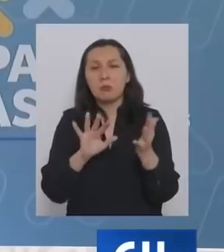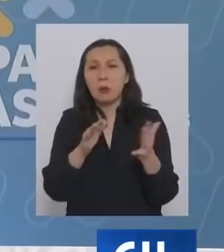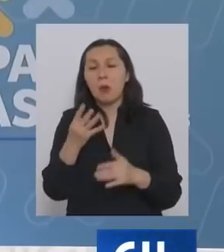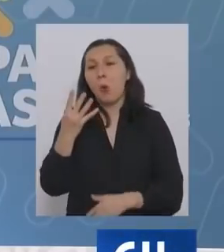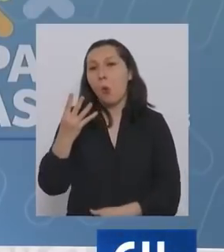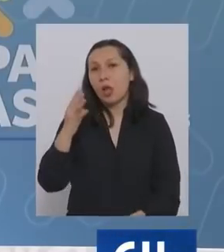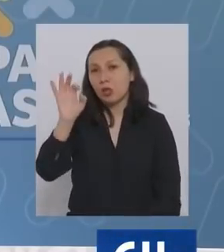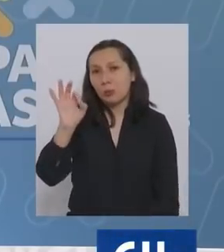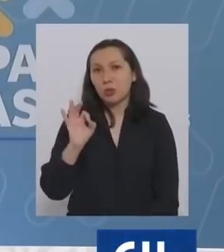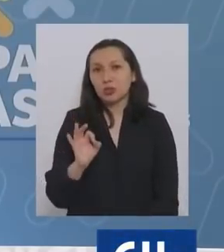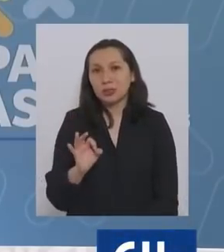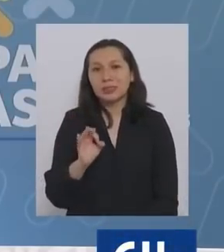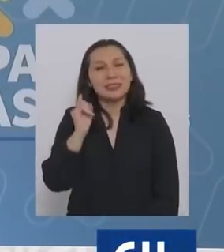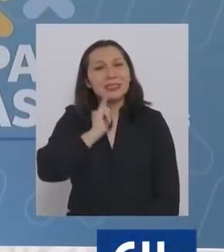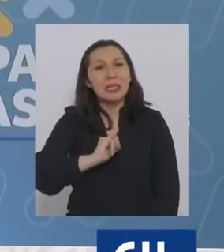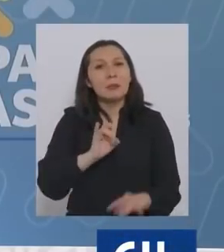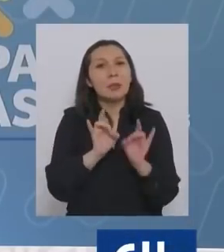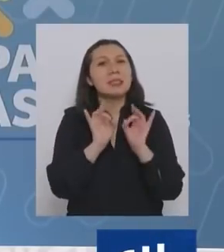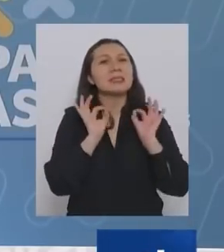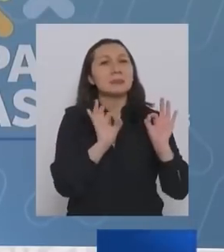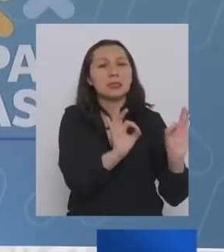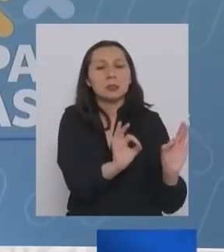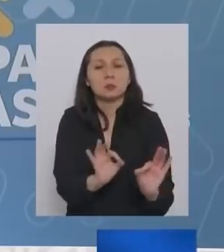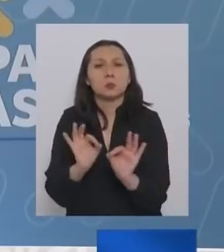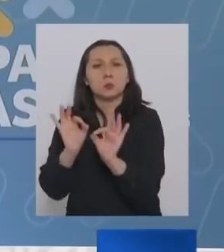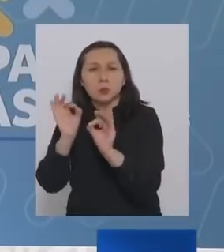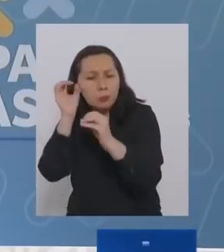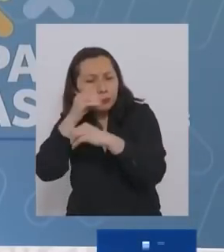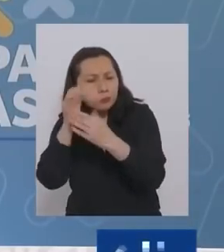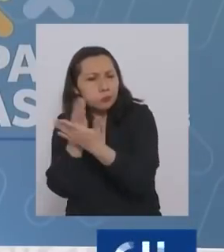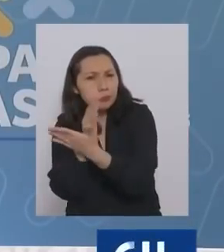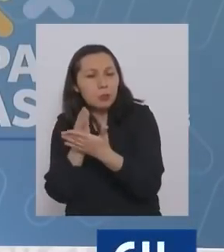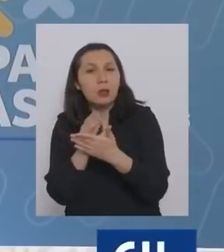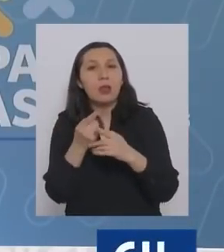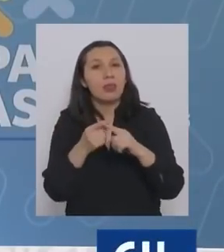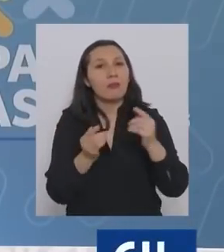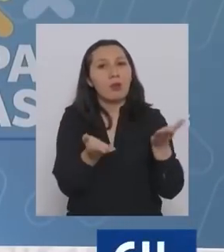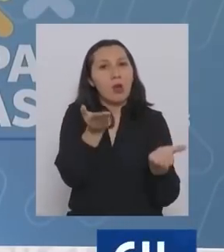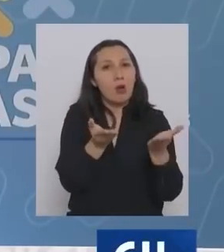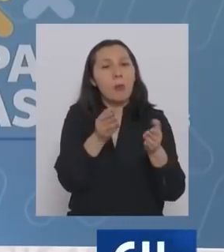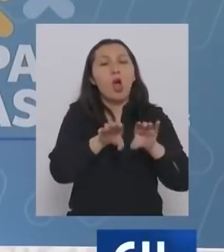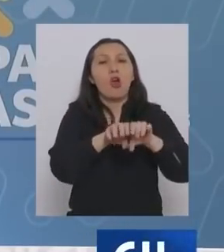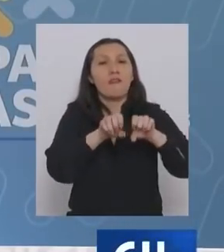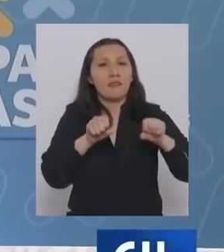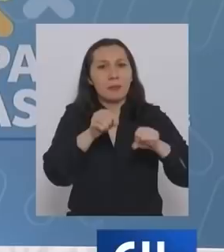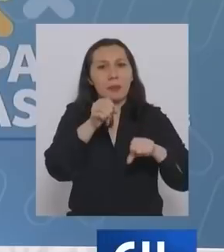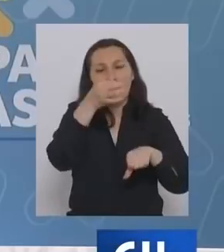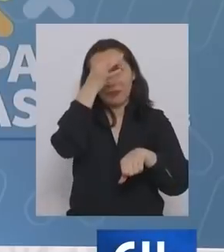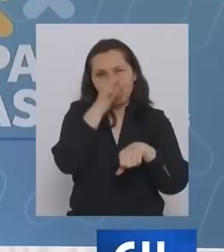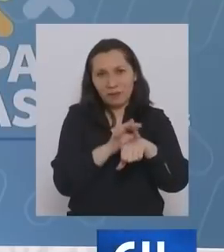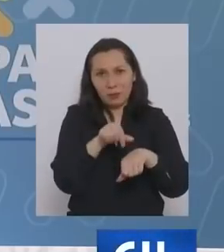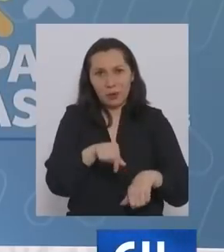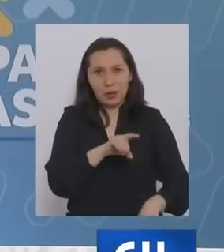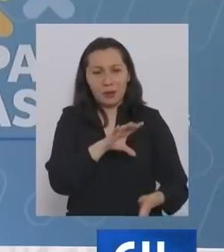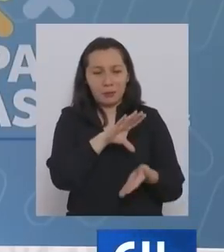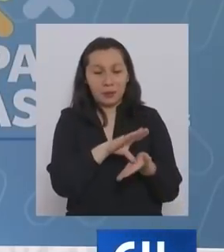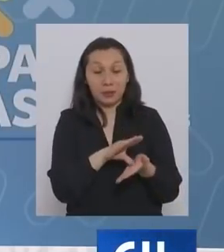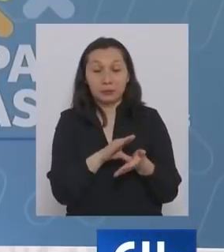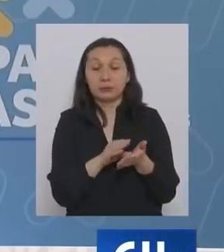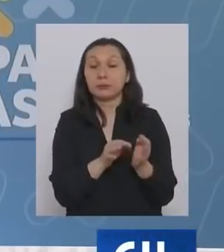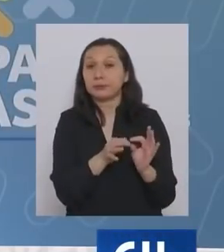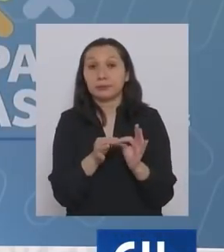un 4% de análisis en relación al número de casos que se están confirmando en nuestro país. Es